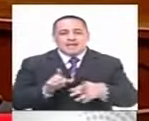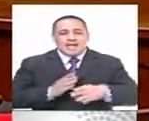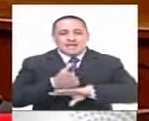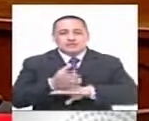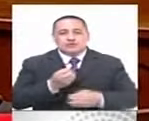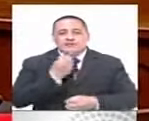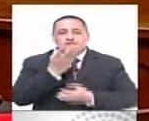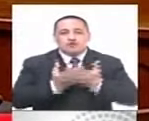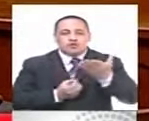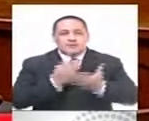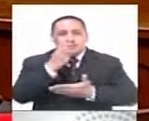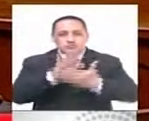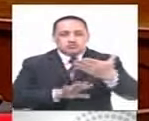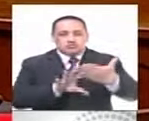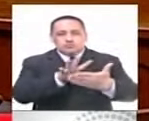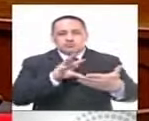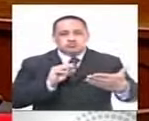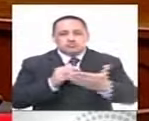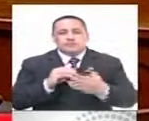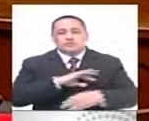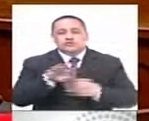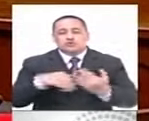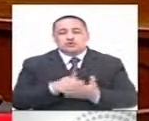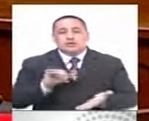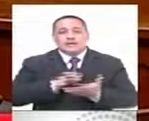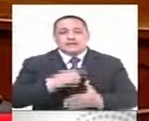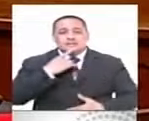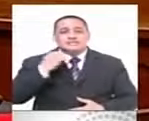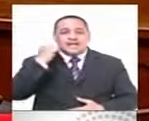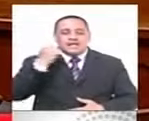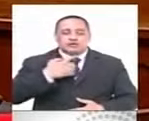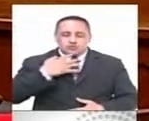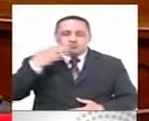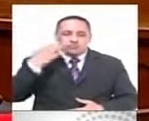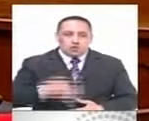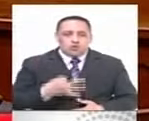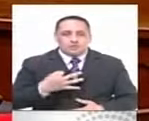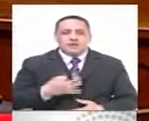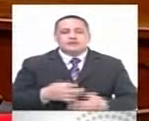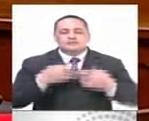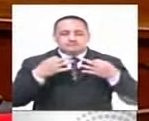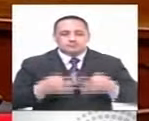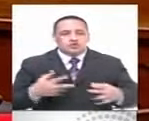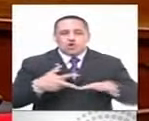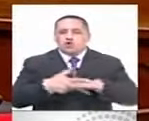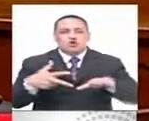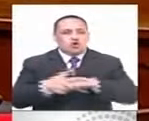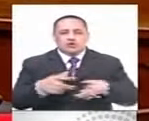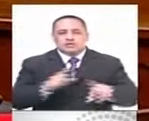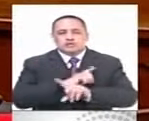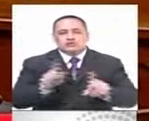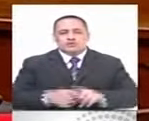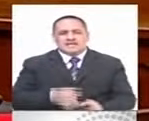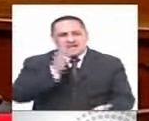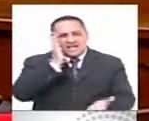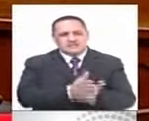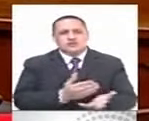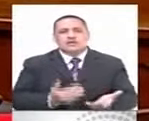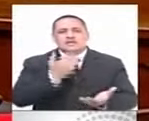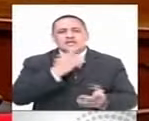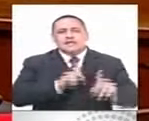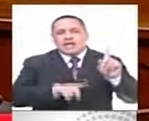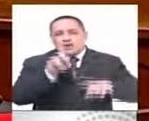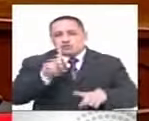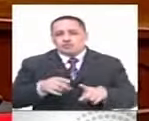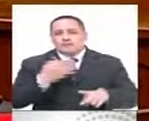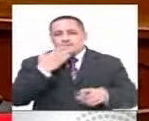información pública a fin de asegurar que este derecho se cumpla de manera irrestricta y se sancione a quienes